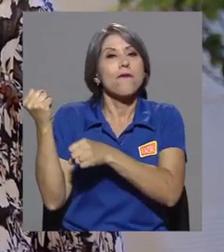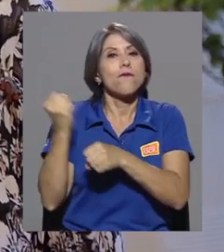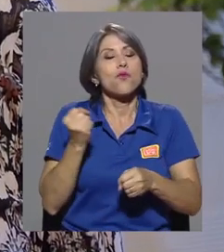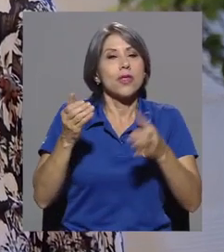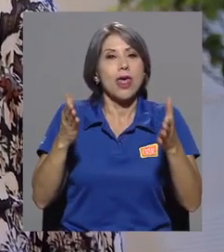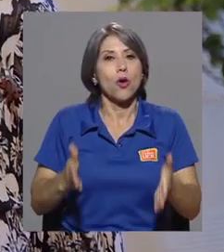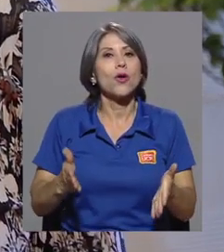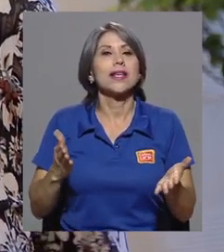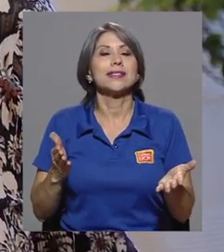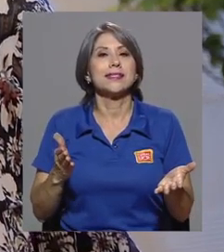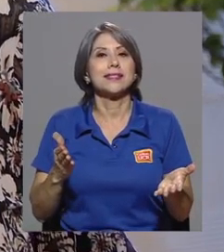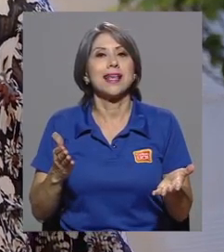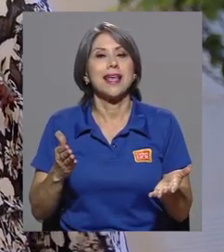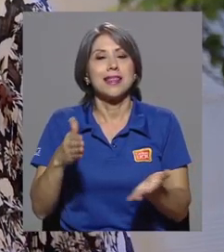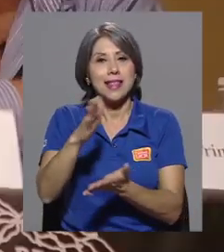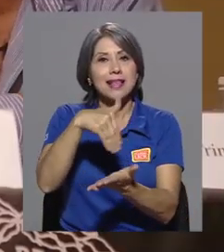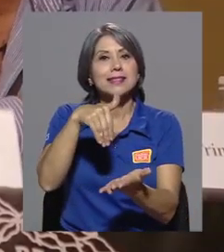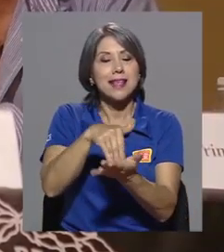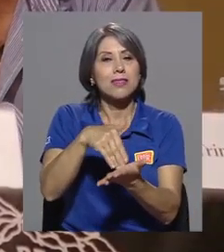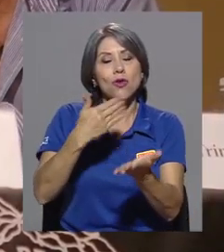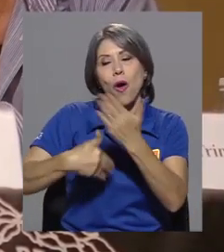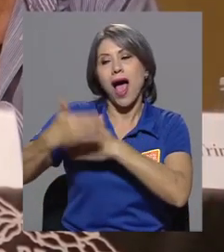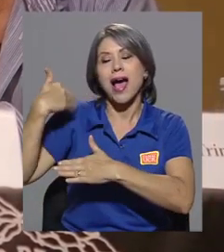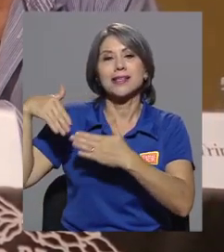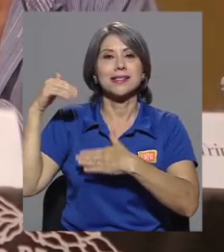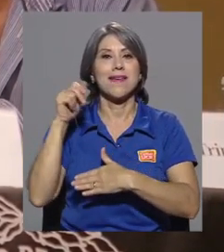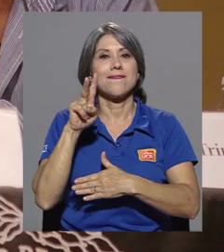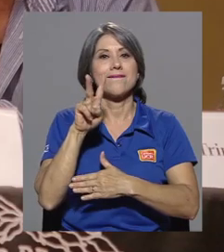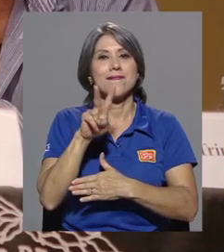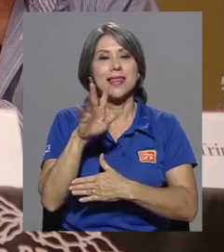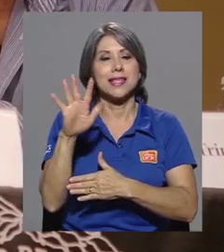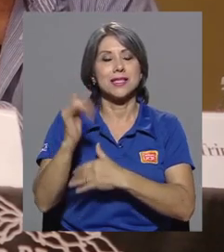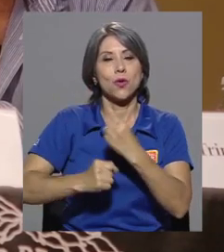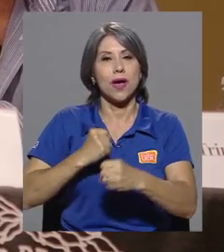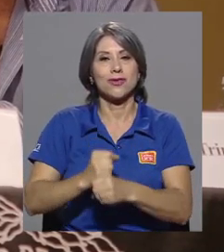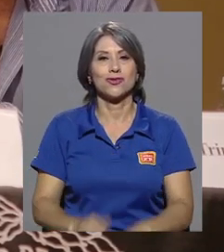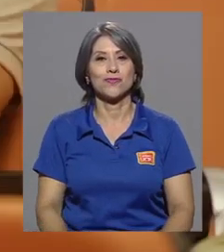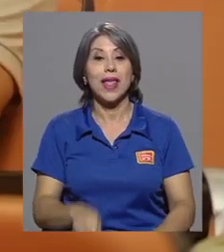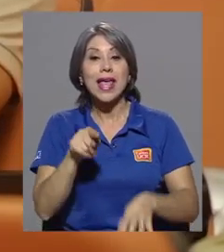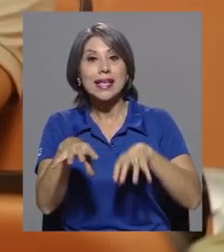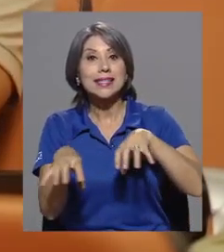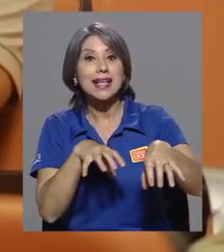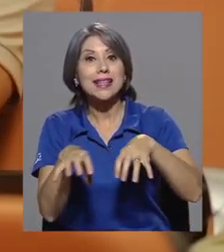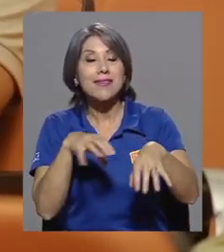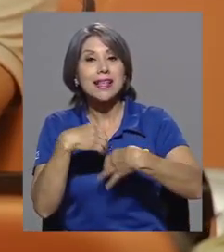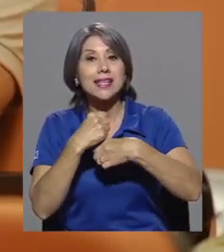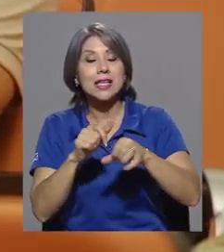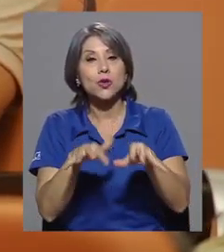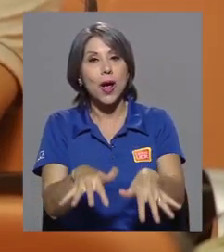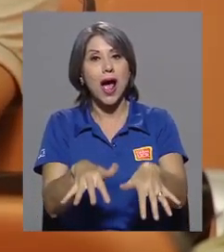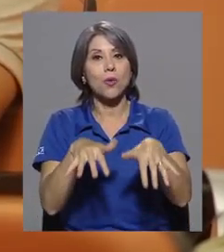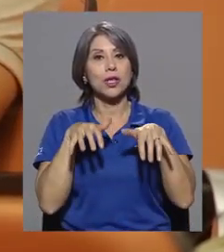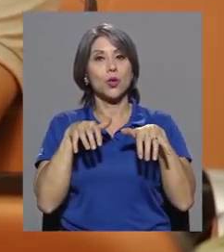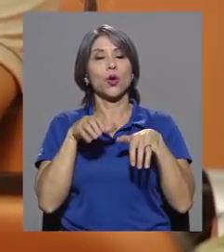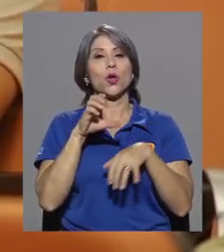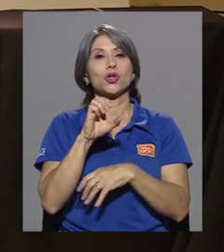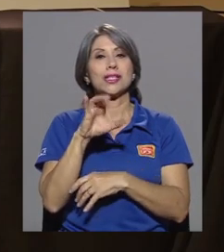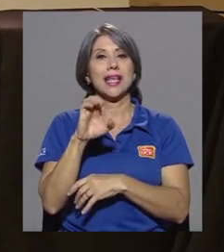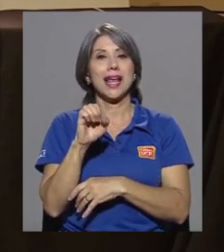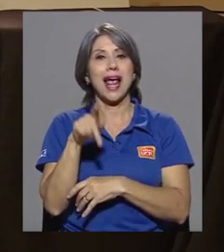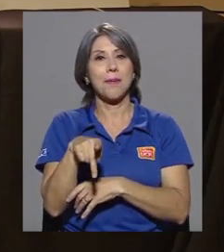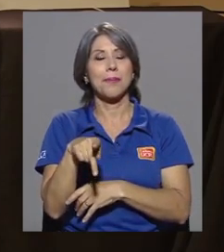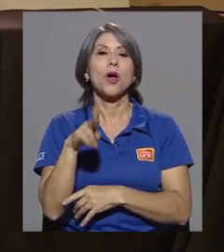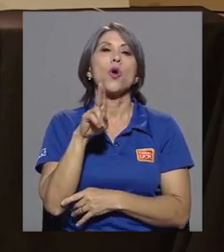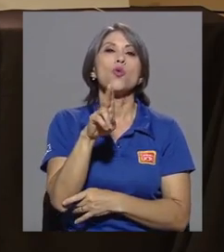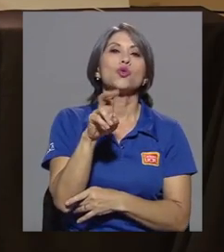fundadores del centro hace 25 años. La actividad se llevó a cabo en el auditorio del CICAP en la UCR y